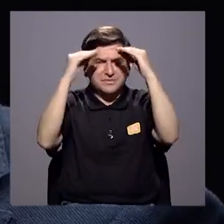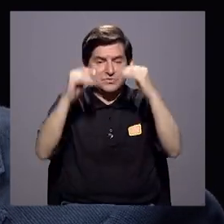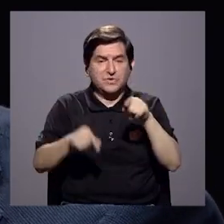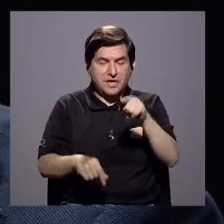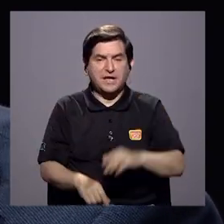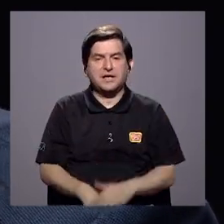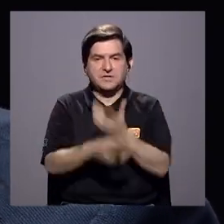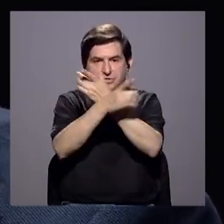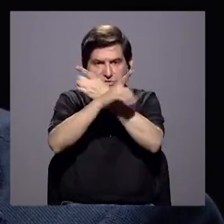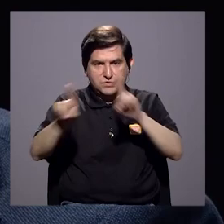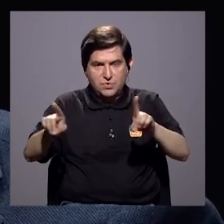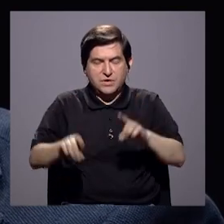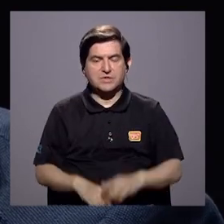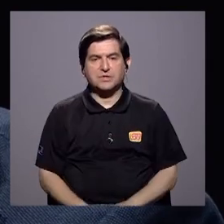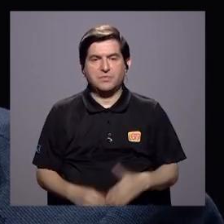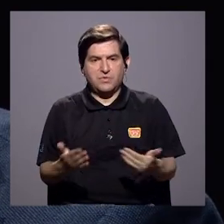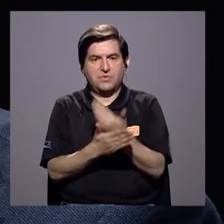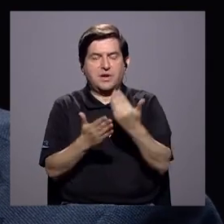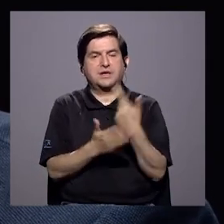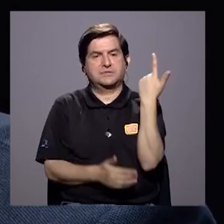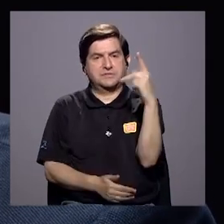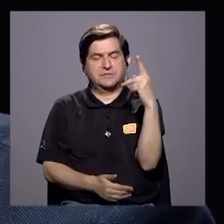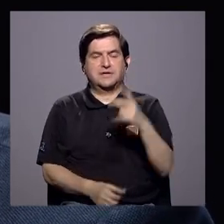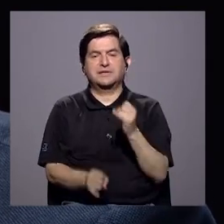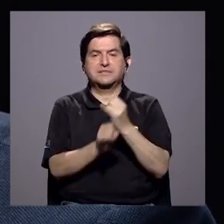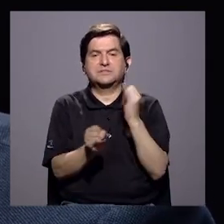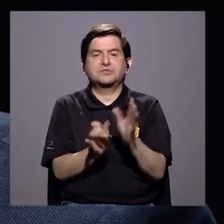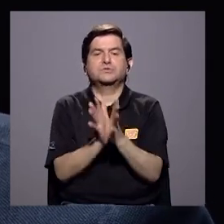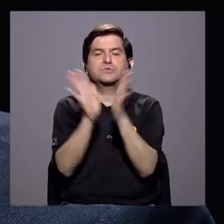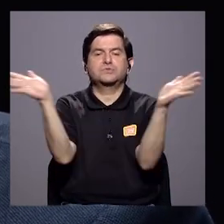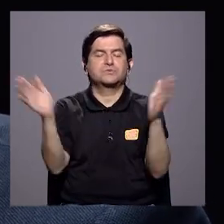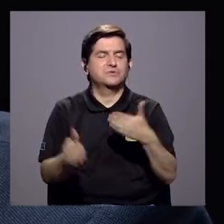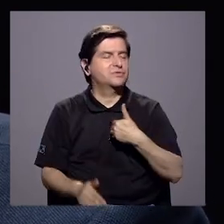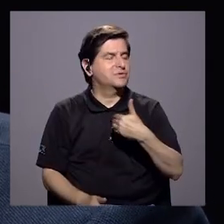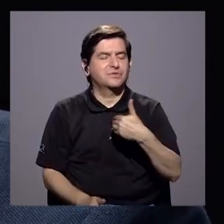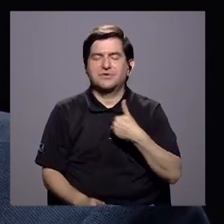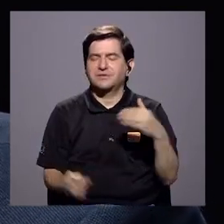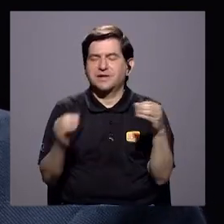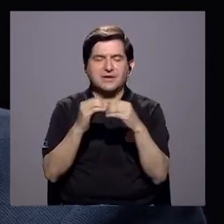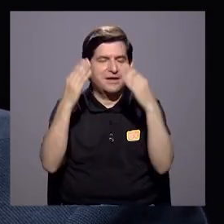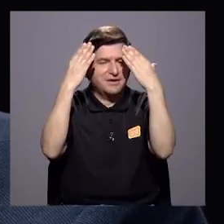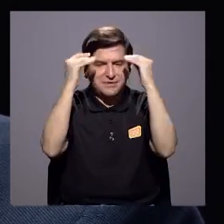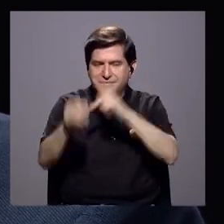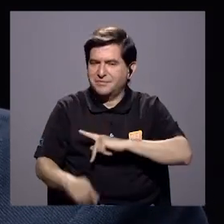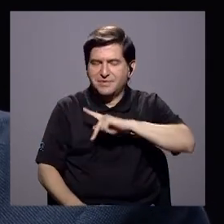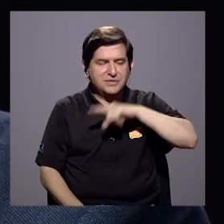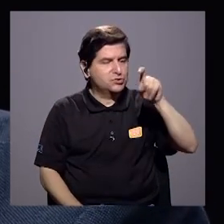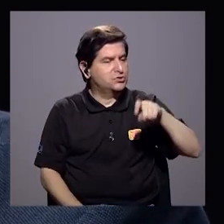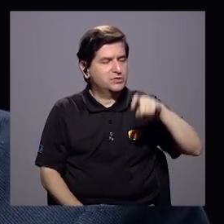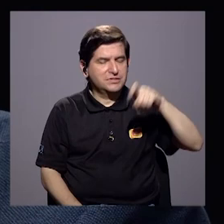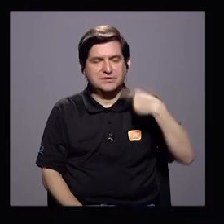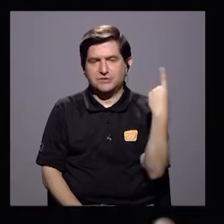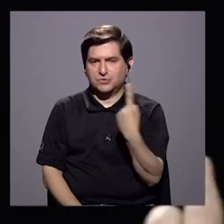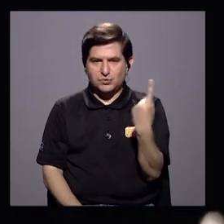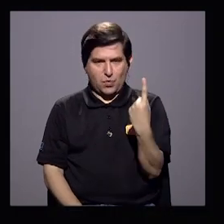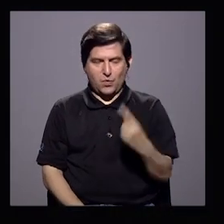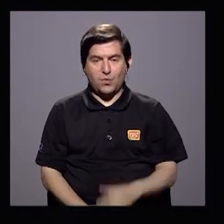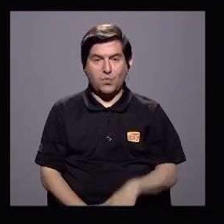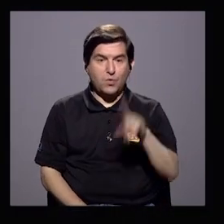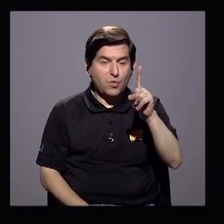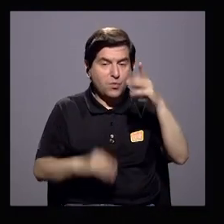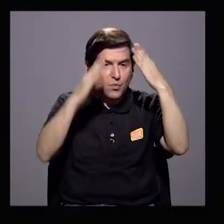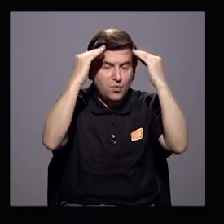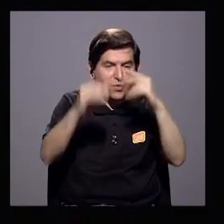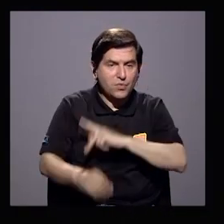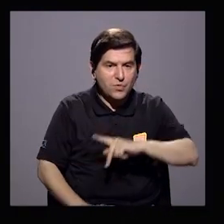democracia moderna es peligrosa porque las instituciones públicas no deberían tener más datos personales de los necesarios porque con un